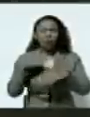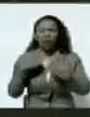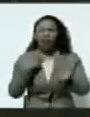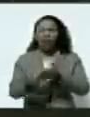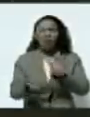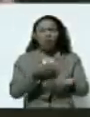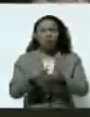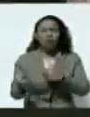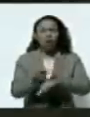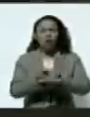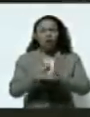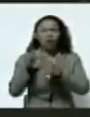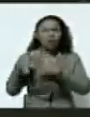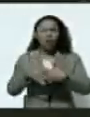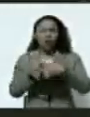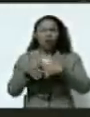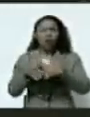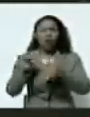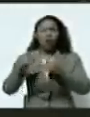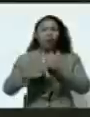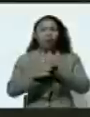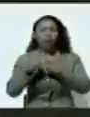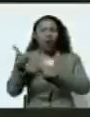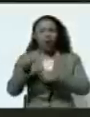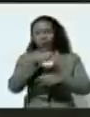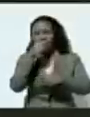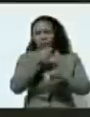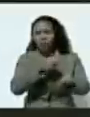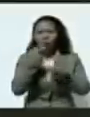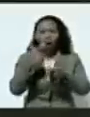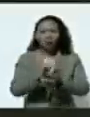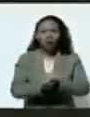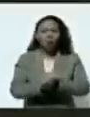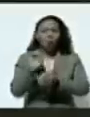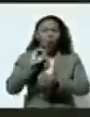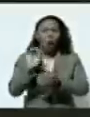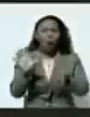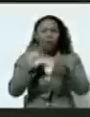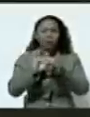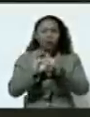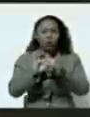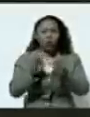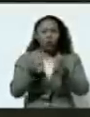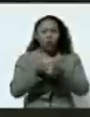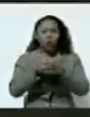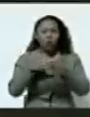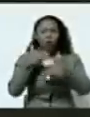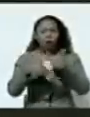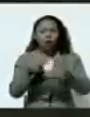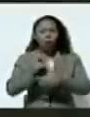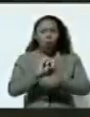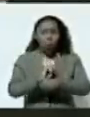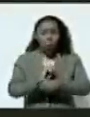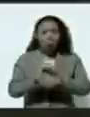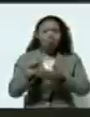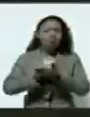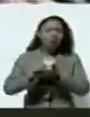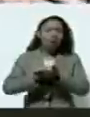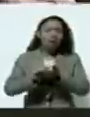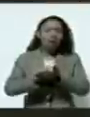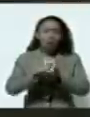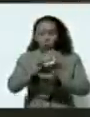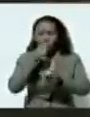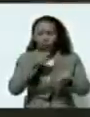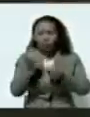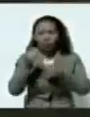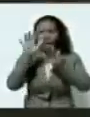de Estados Unidos de Norteamérica que Juan Guaidó sea un narcotraficante, o se asocie con narcotraficantes, o lave dinero del narcotráfico, si le